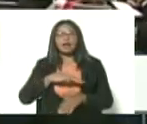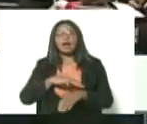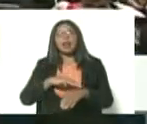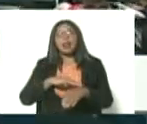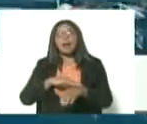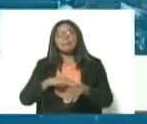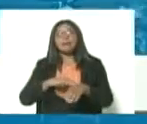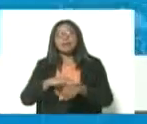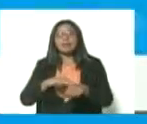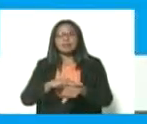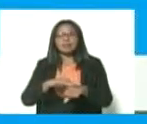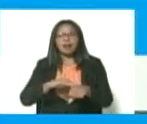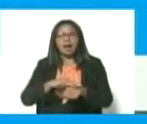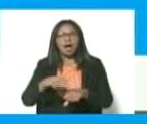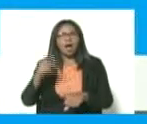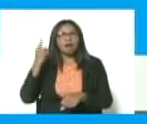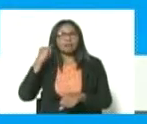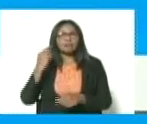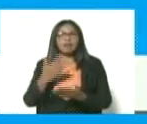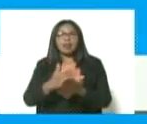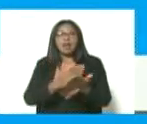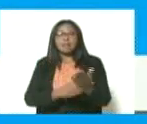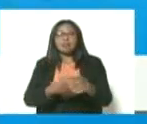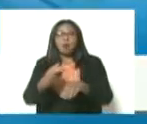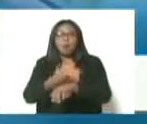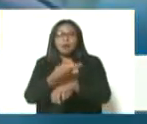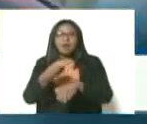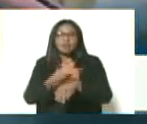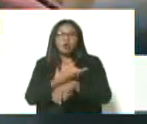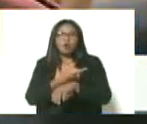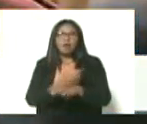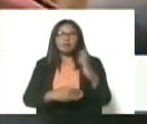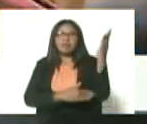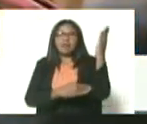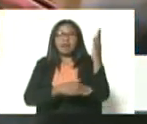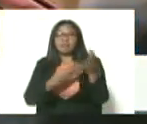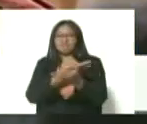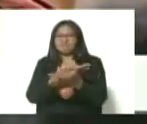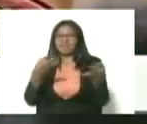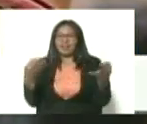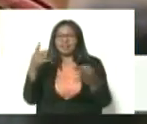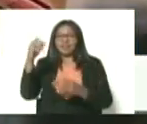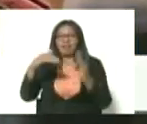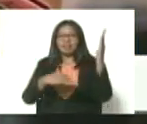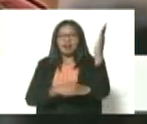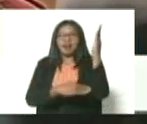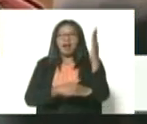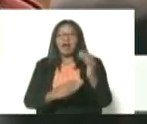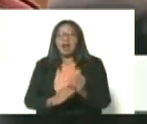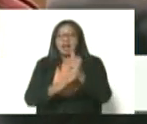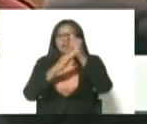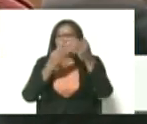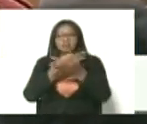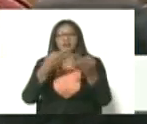que fue gobernadora muy exitosa del estado Lara, gran líder